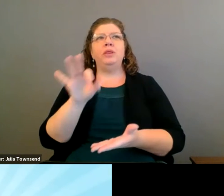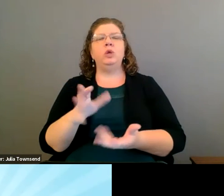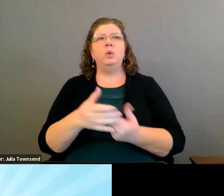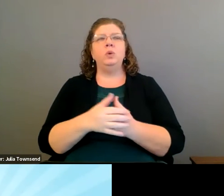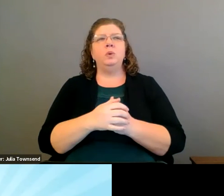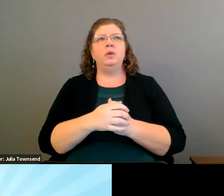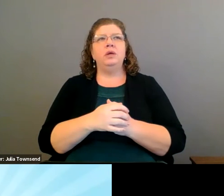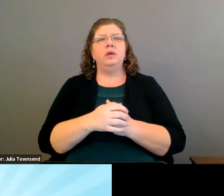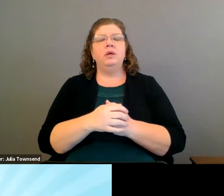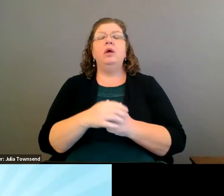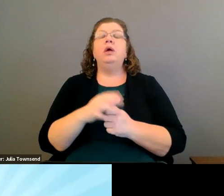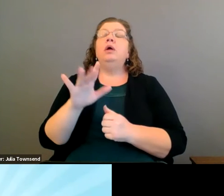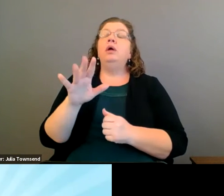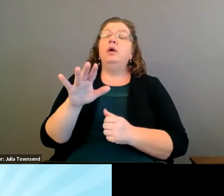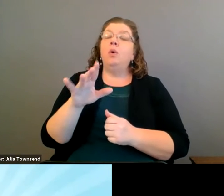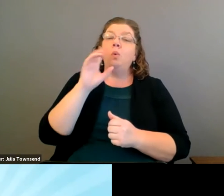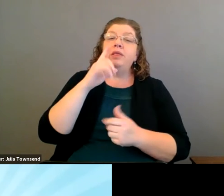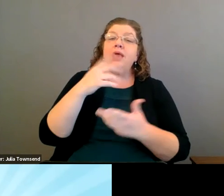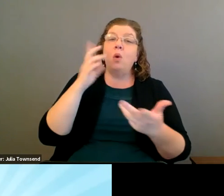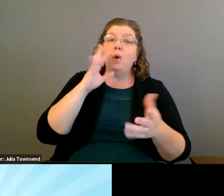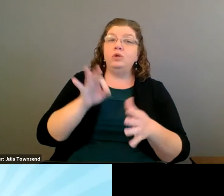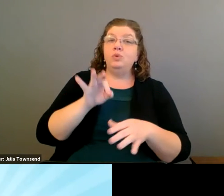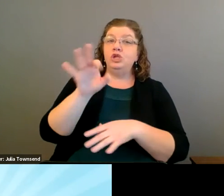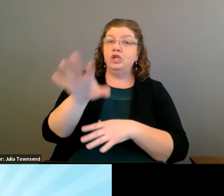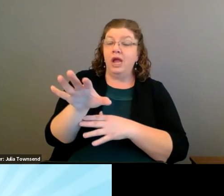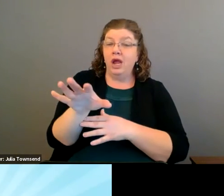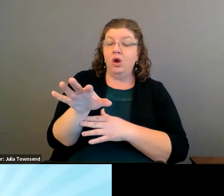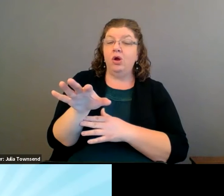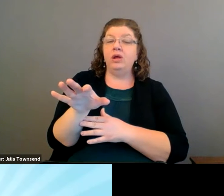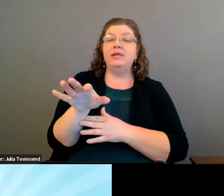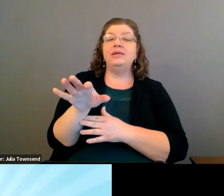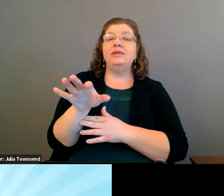las cosas que deseo compartir es que nosotros